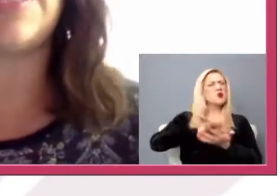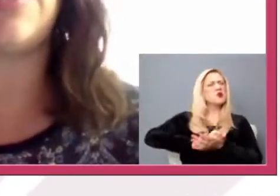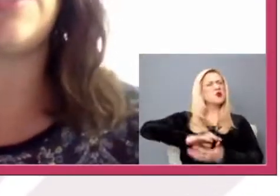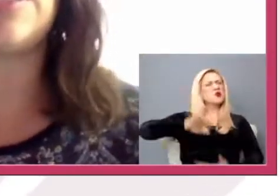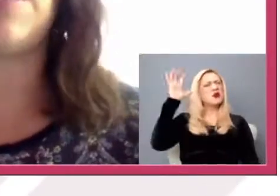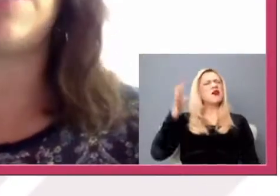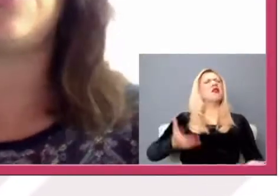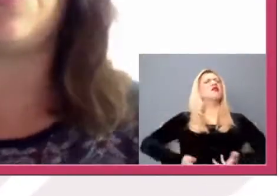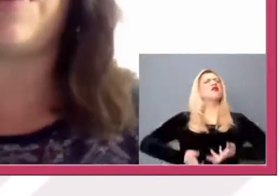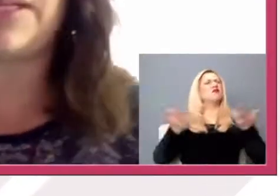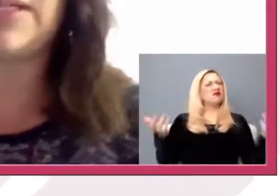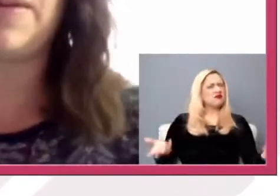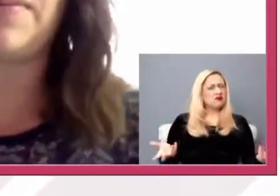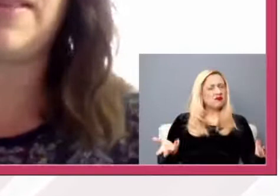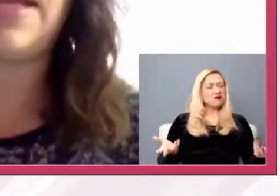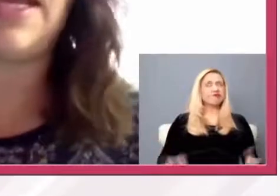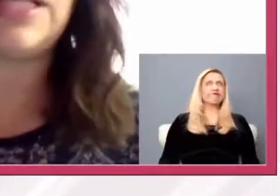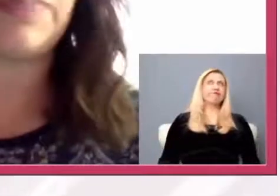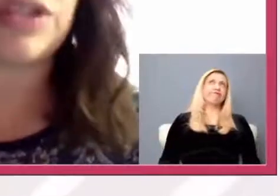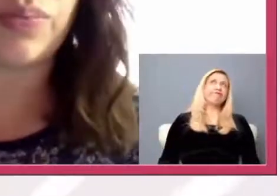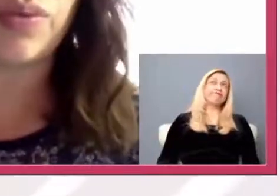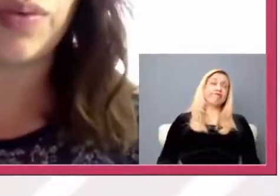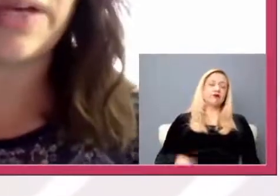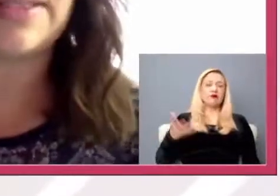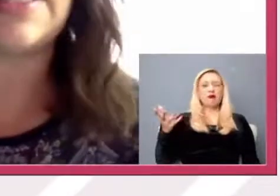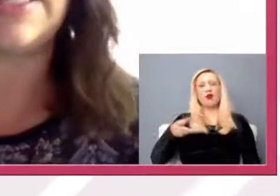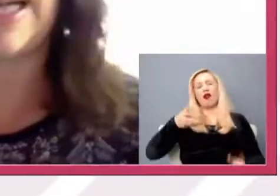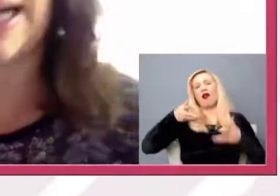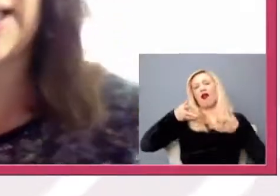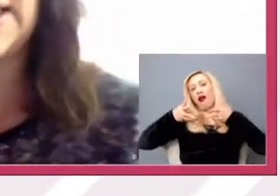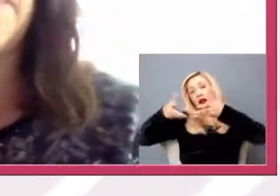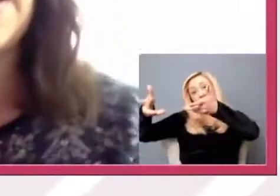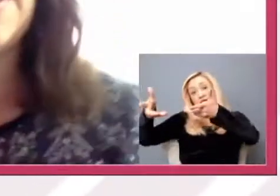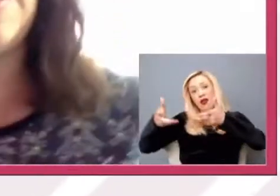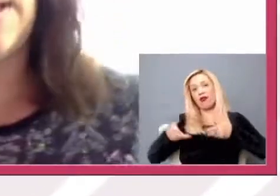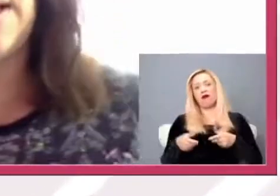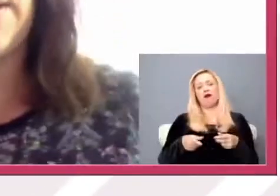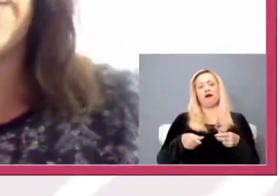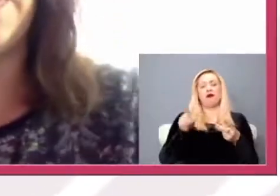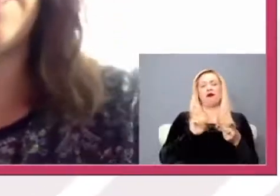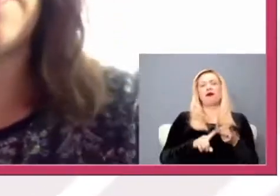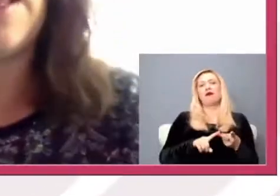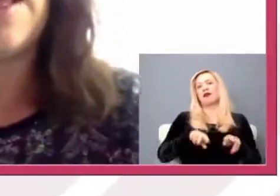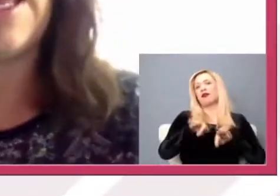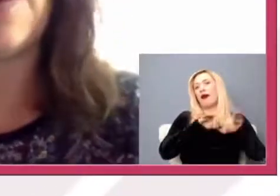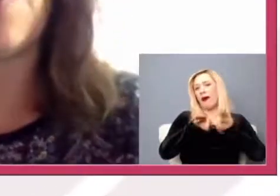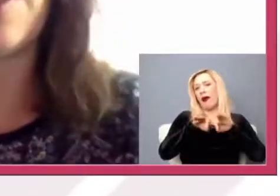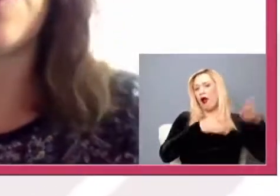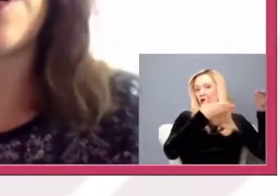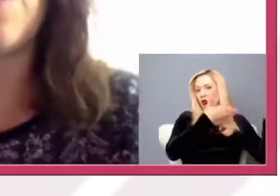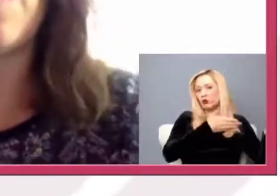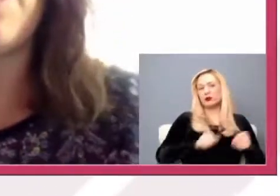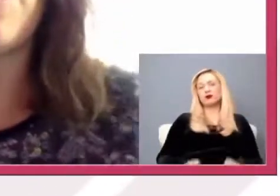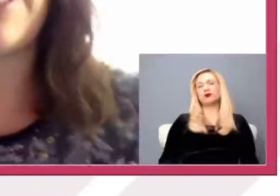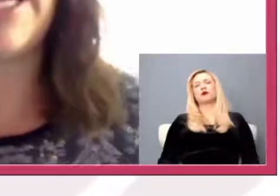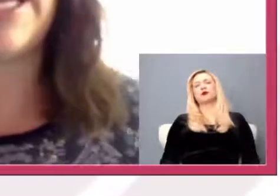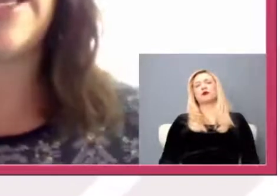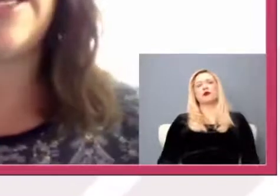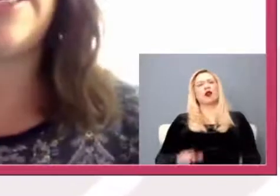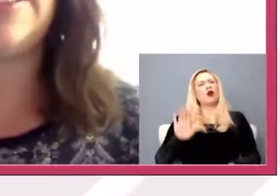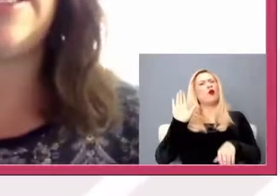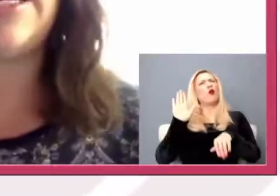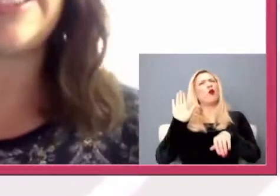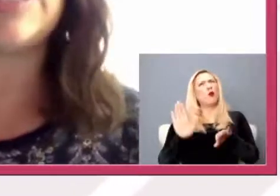este acto de discriminación fue principalmente el espacio público, es decir, la calle y el trabajo. En cuanto al cómo y por